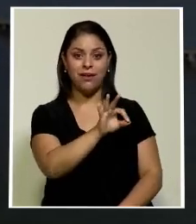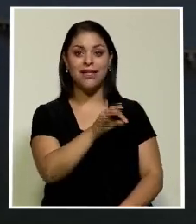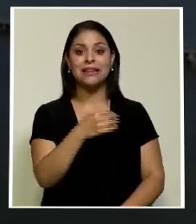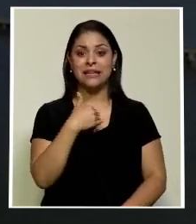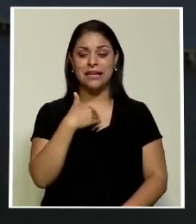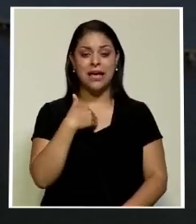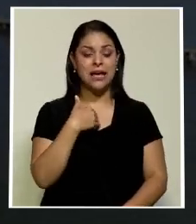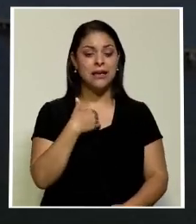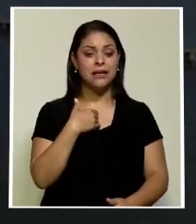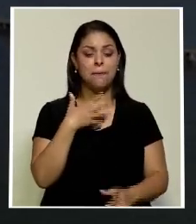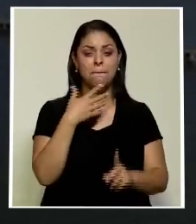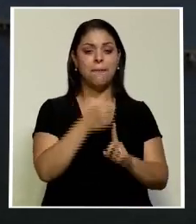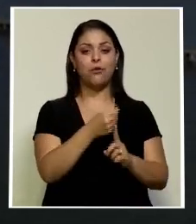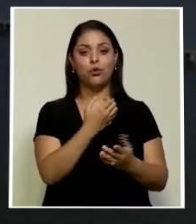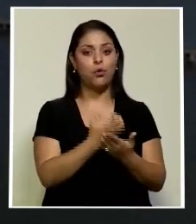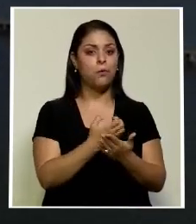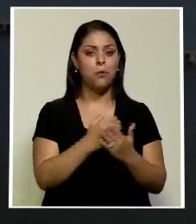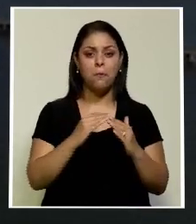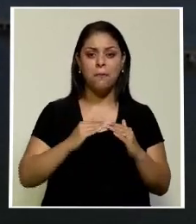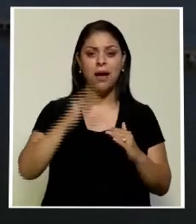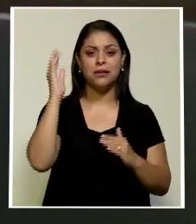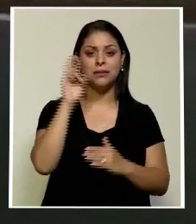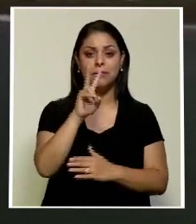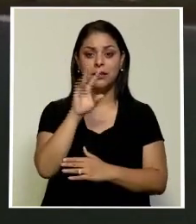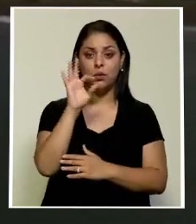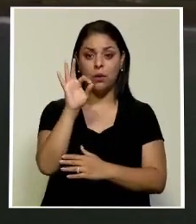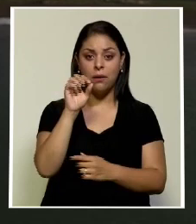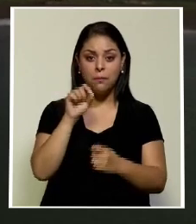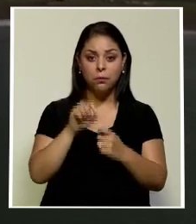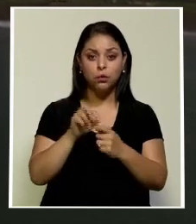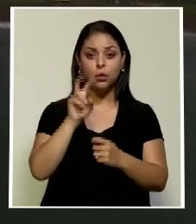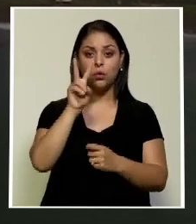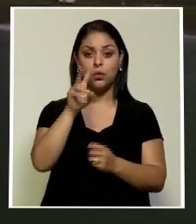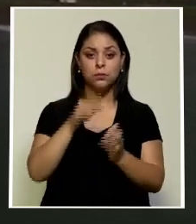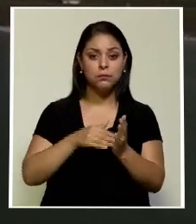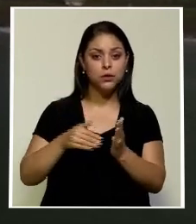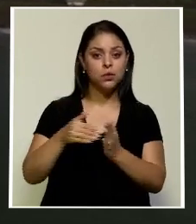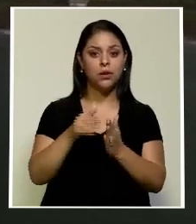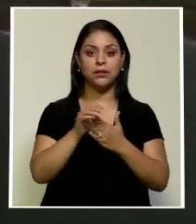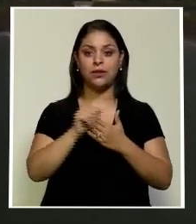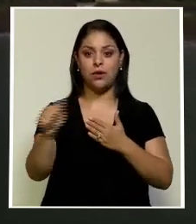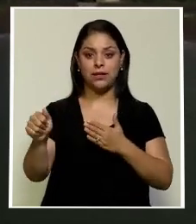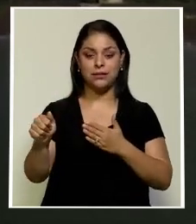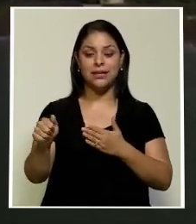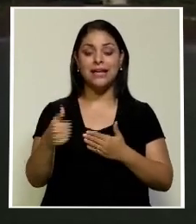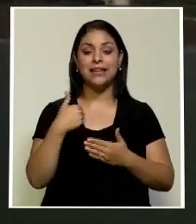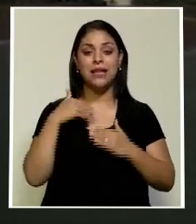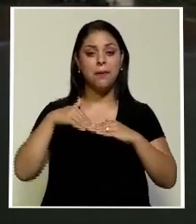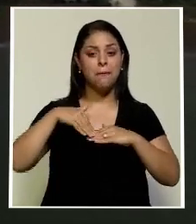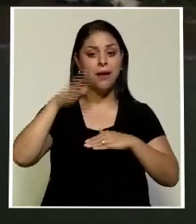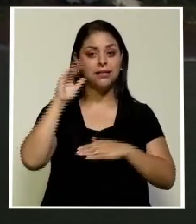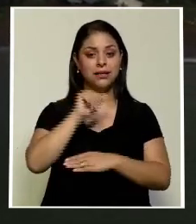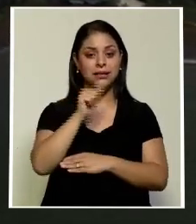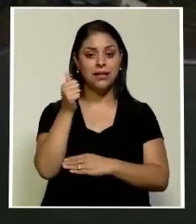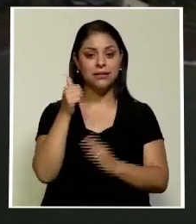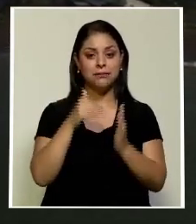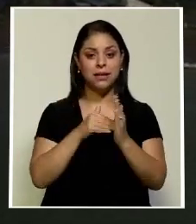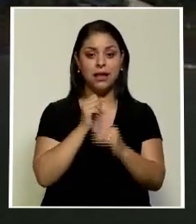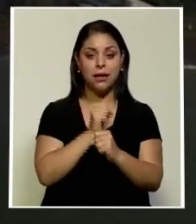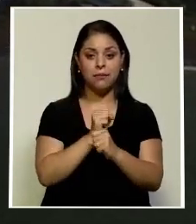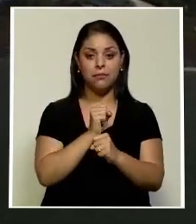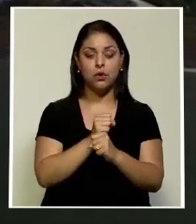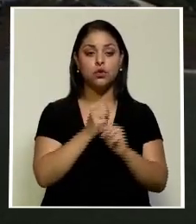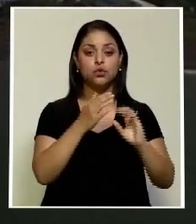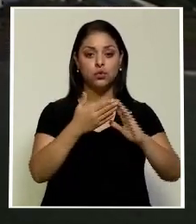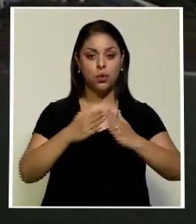impacto económico superior a los 29.2 millones de dólares y creó más de 10,000 empleos en las ciudades